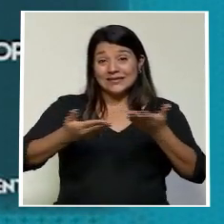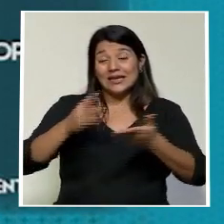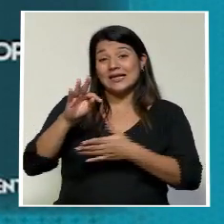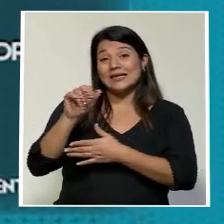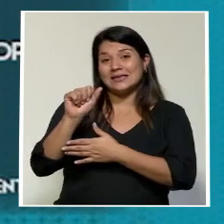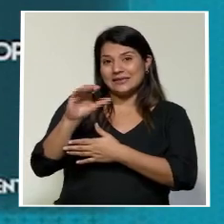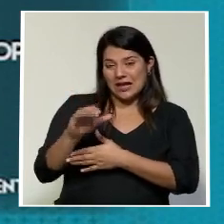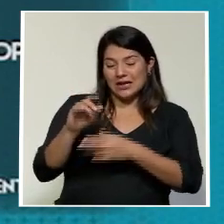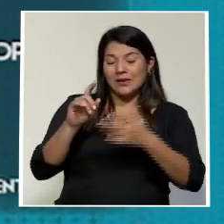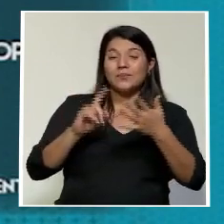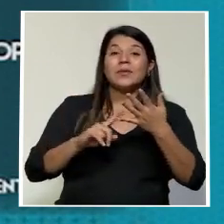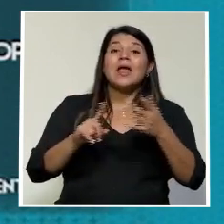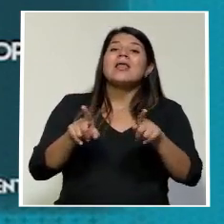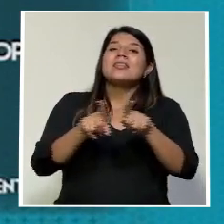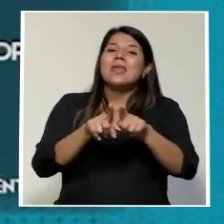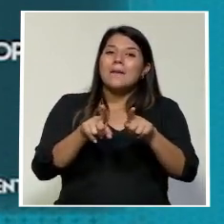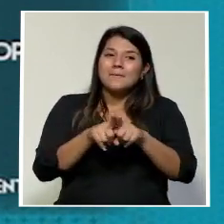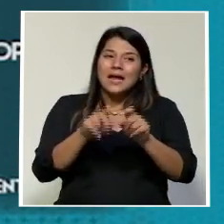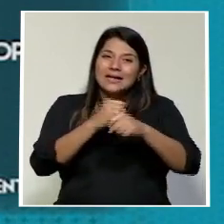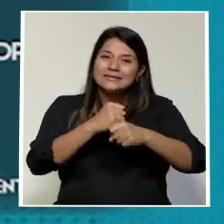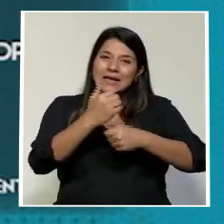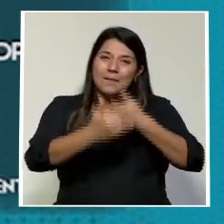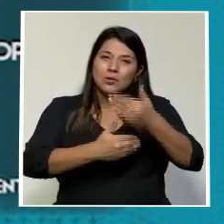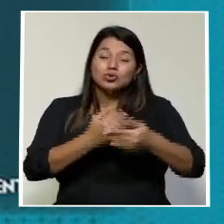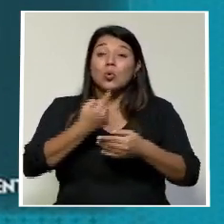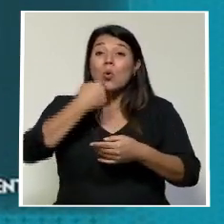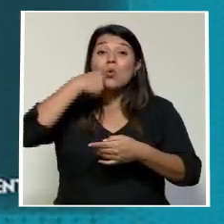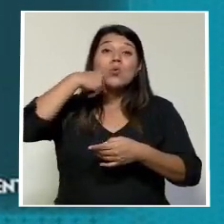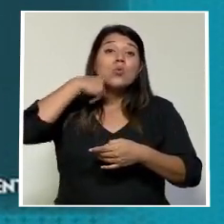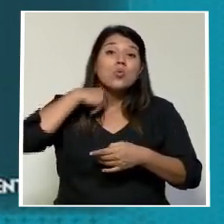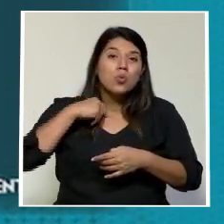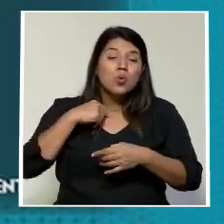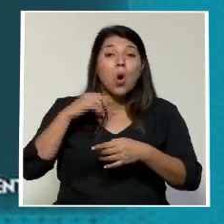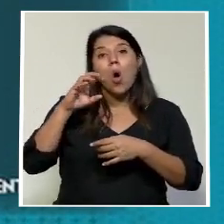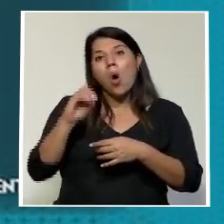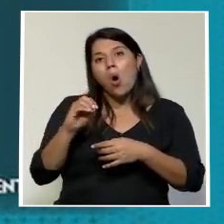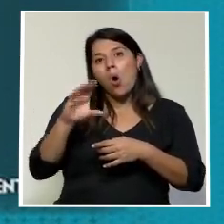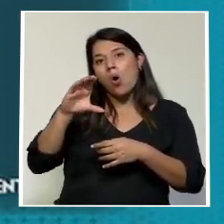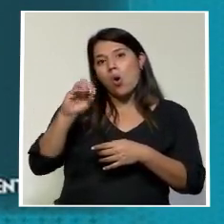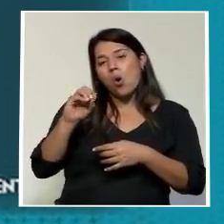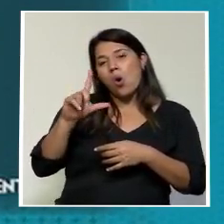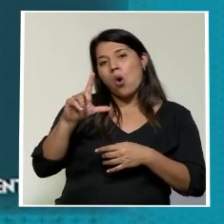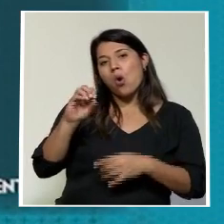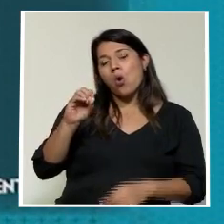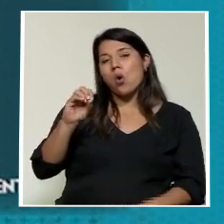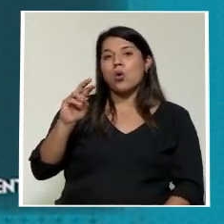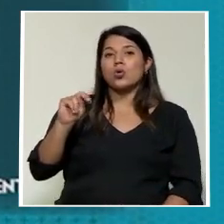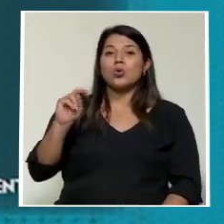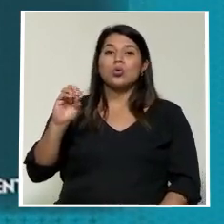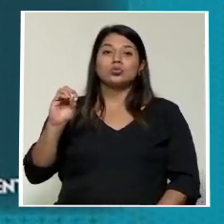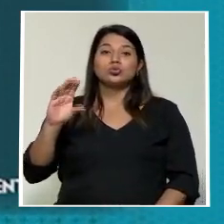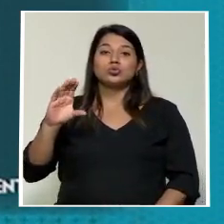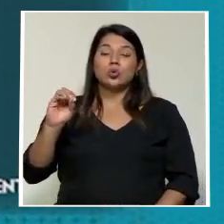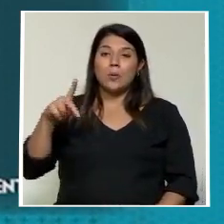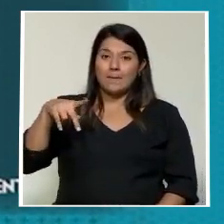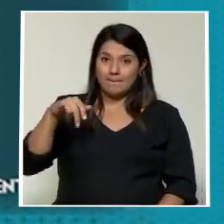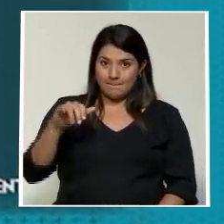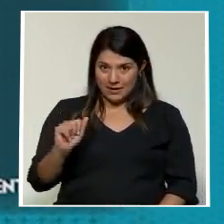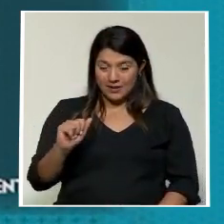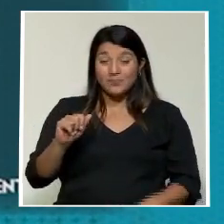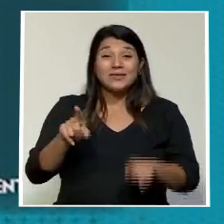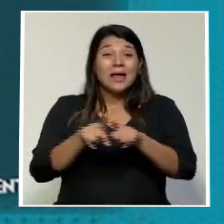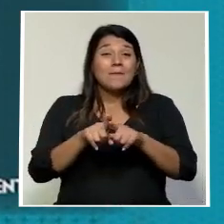contemplar procedimientos como gastroscopías y colonoscopías, descompensación de ADMA y EPOC no complicados, insuficiencia